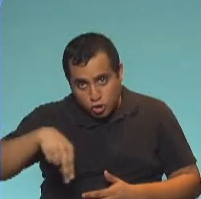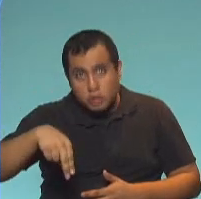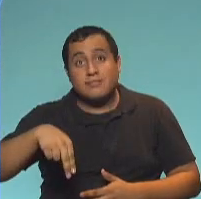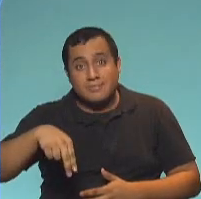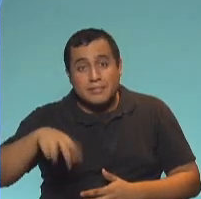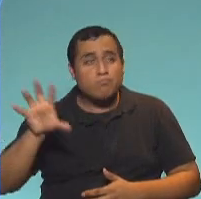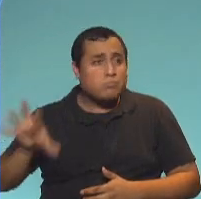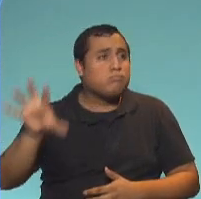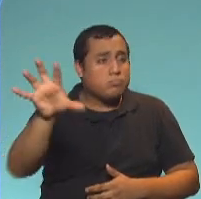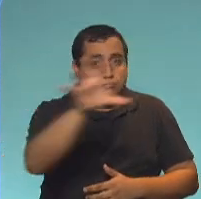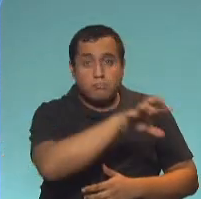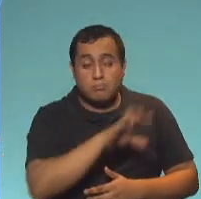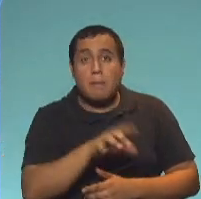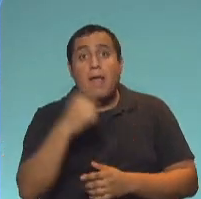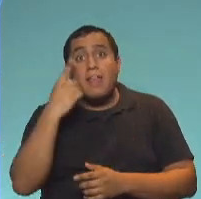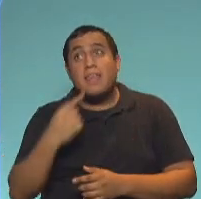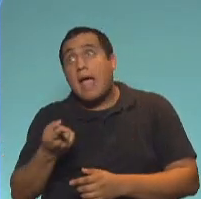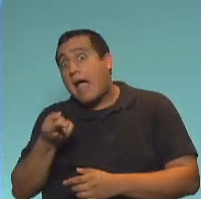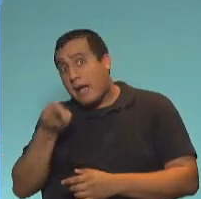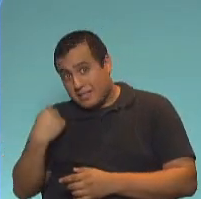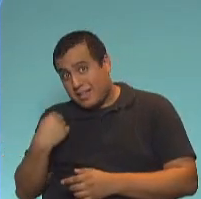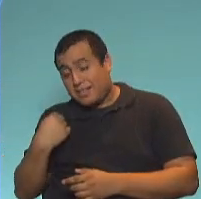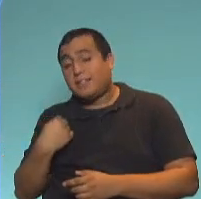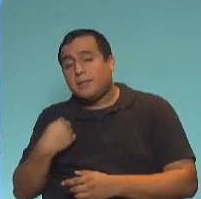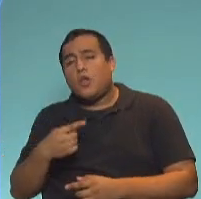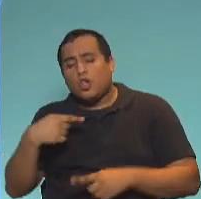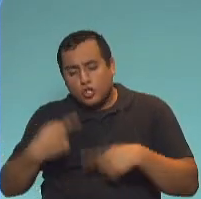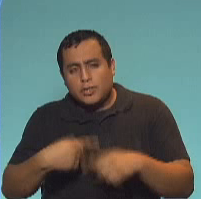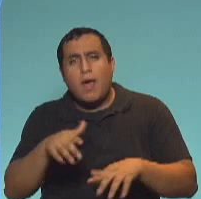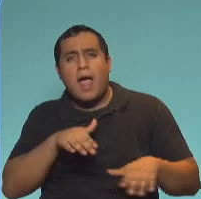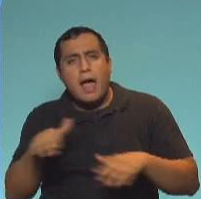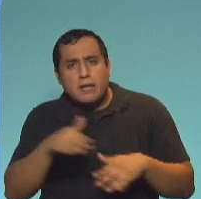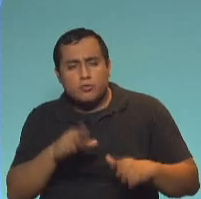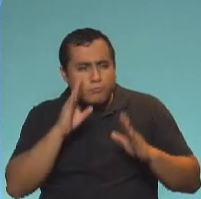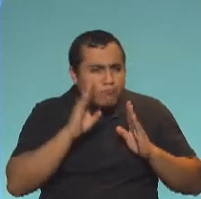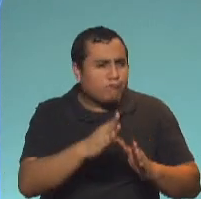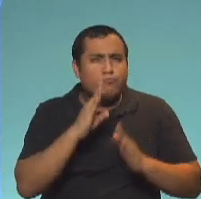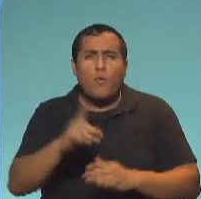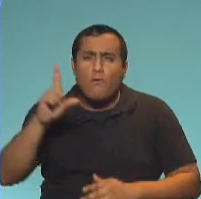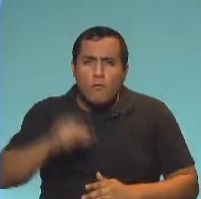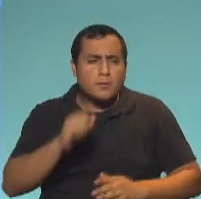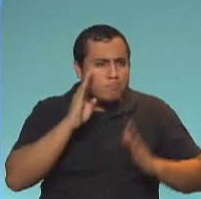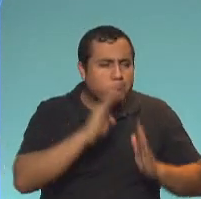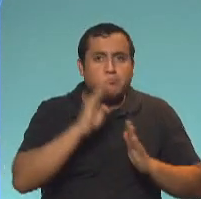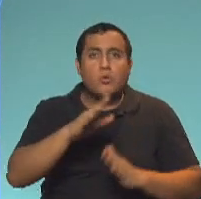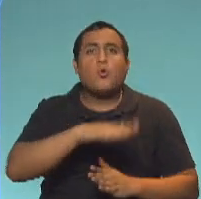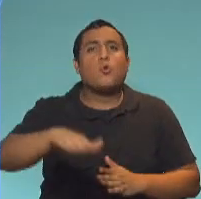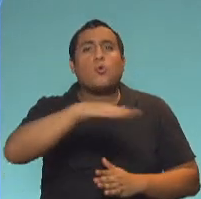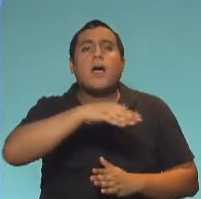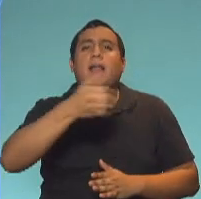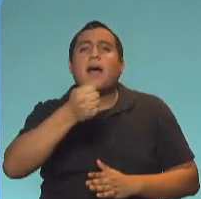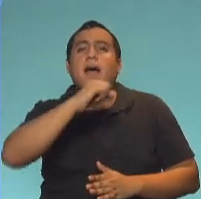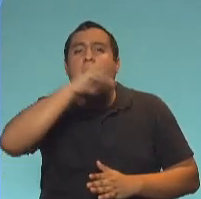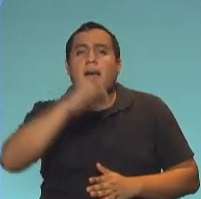día de ayer específicamente se continuaron las acciones intensivas el barrio azul con